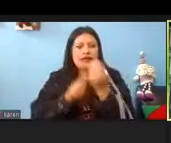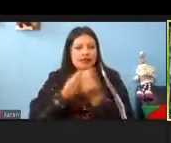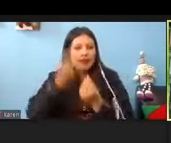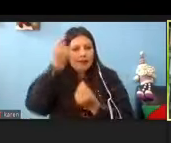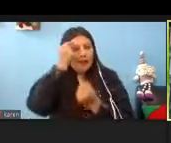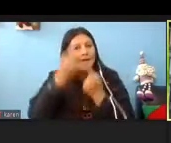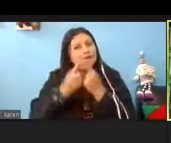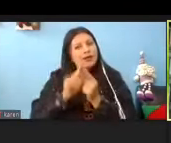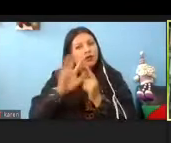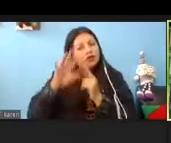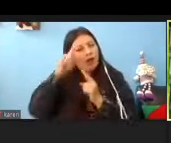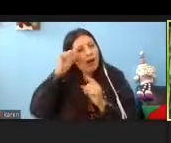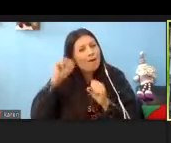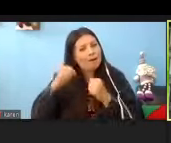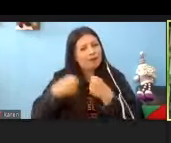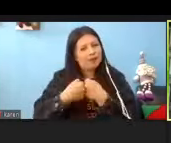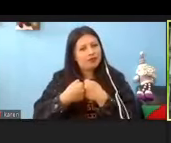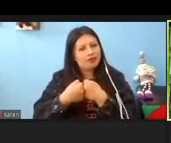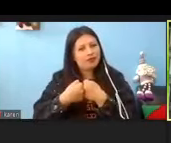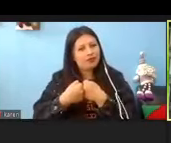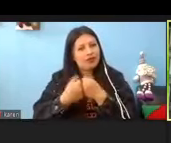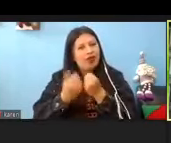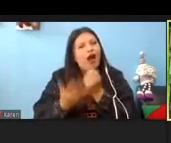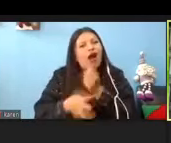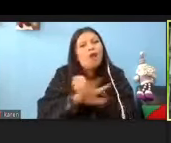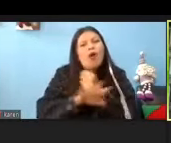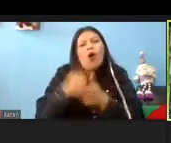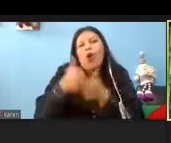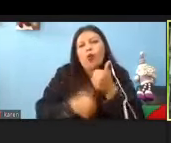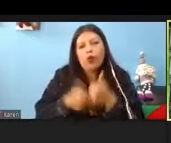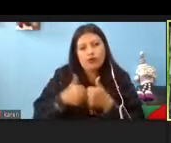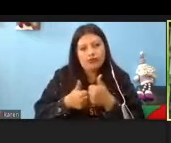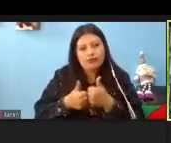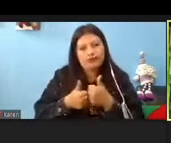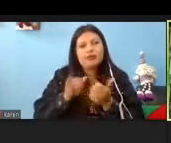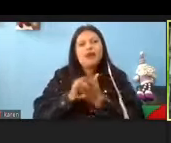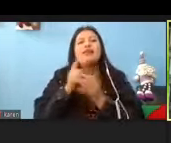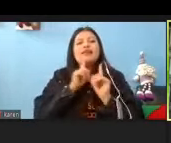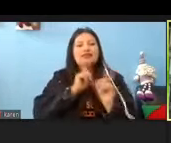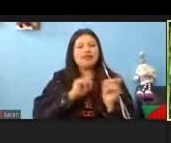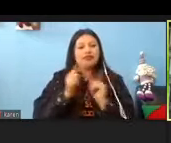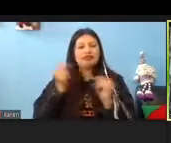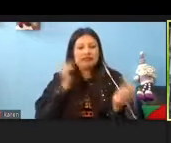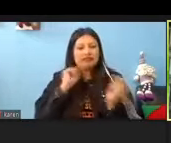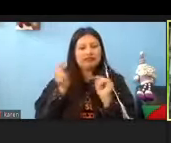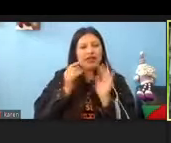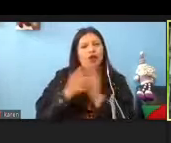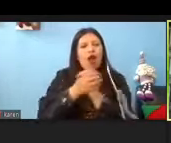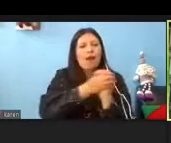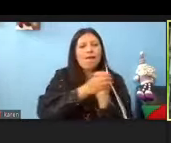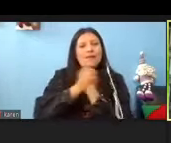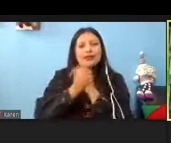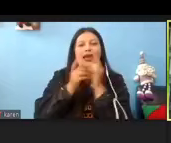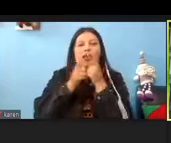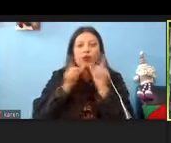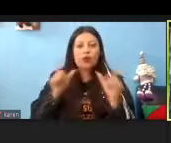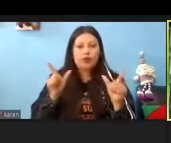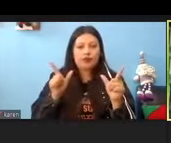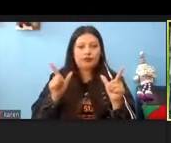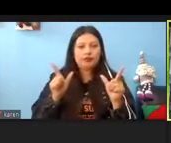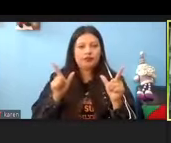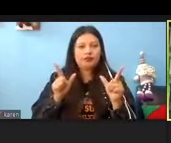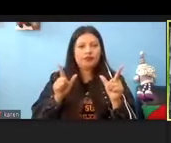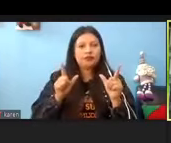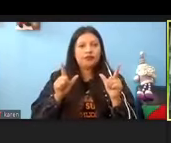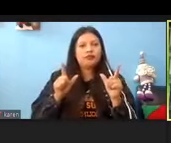pero unas alianzas basadas en lo que en la discusión también se decía como una amistad de lenguajes, que esas